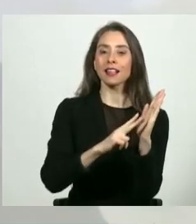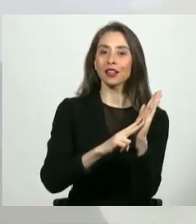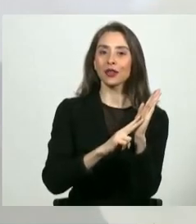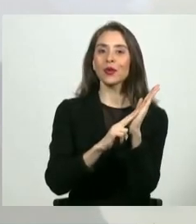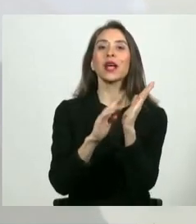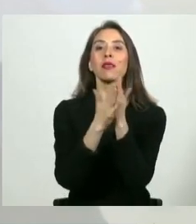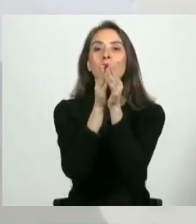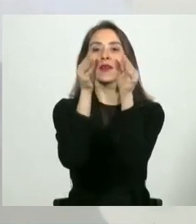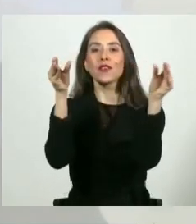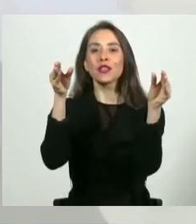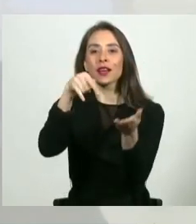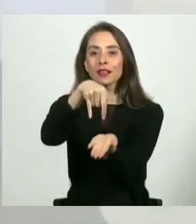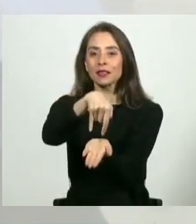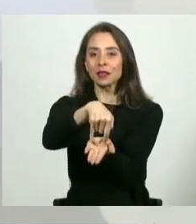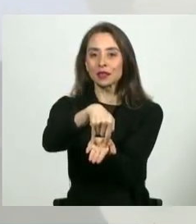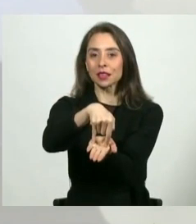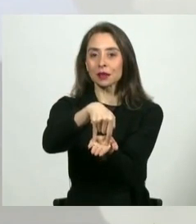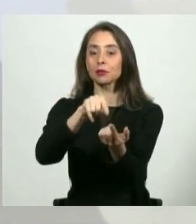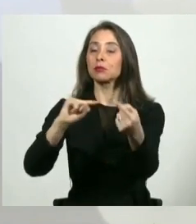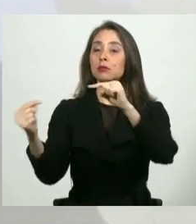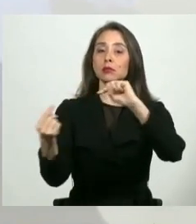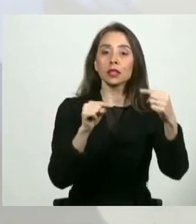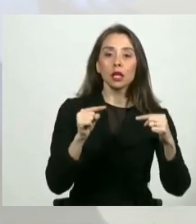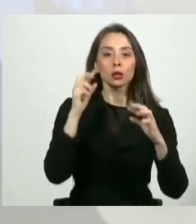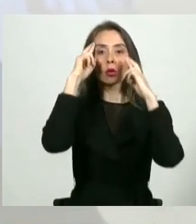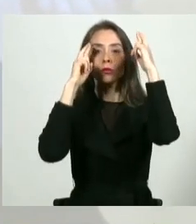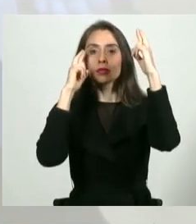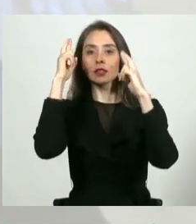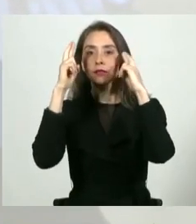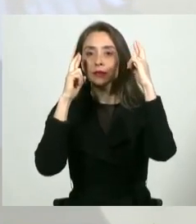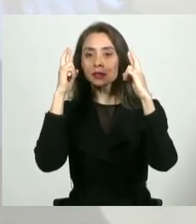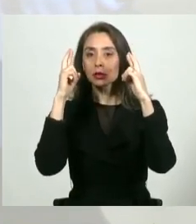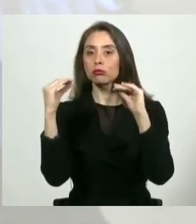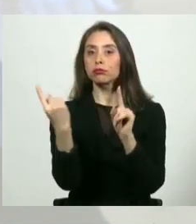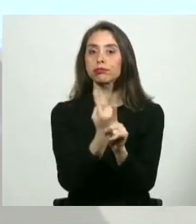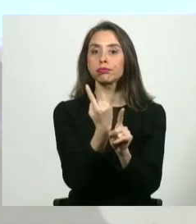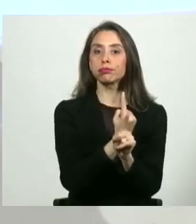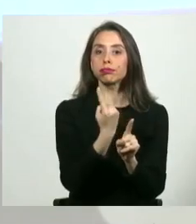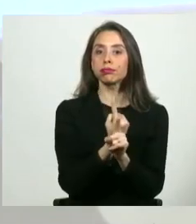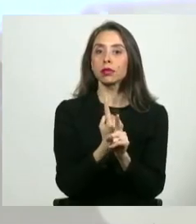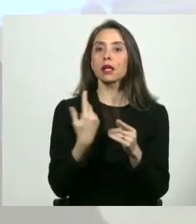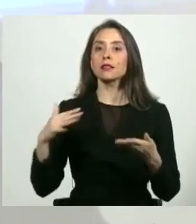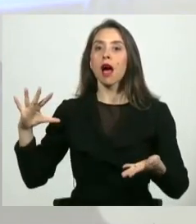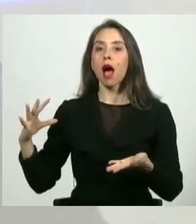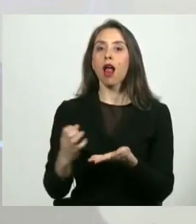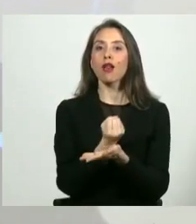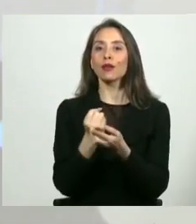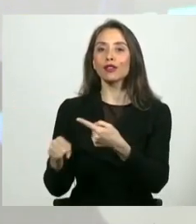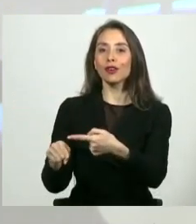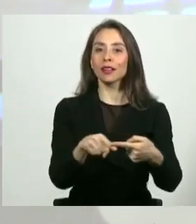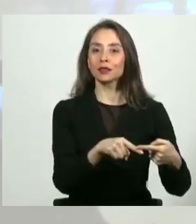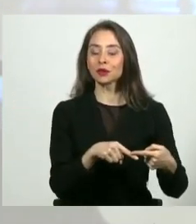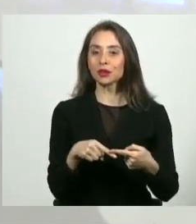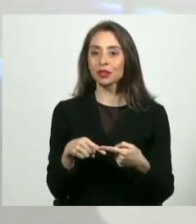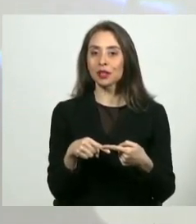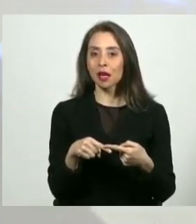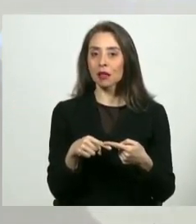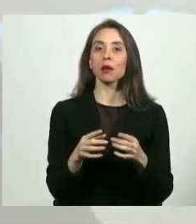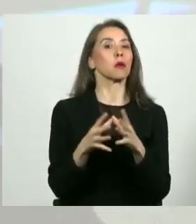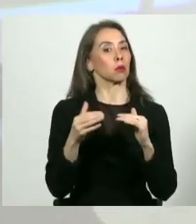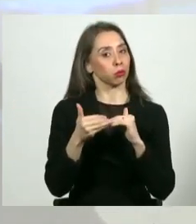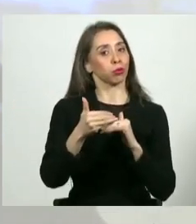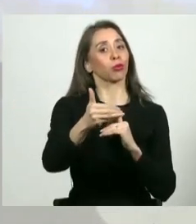del Congreso Nacional para discutir, reflexionar y dialogar sobre lo que hemos logrado como sociedad y lo mucho que